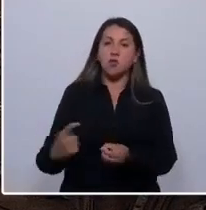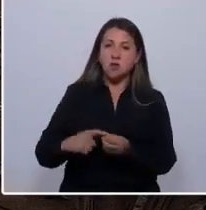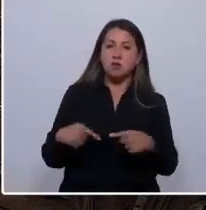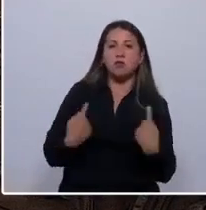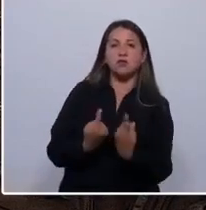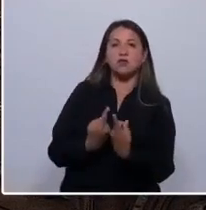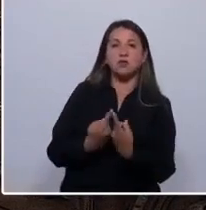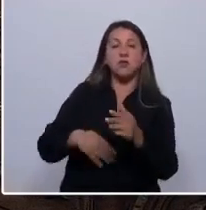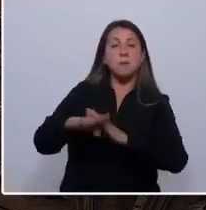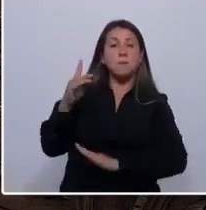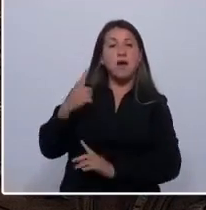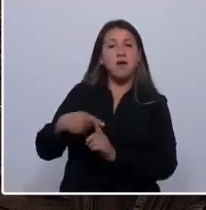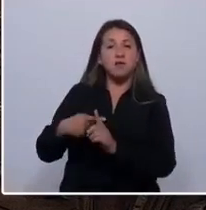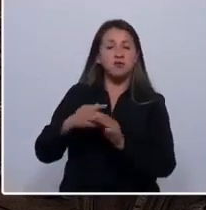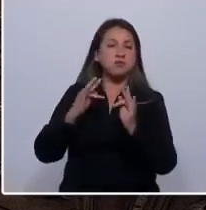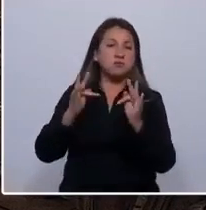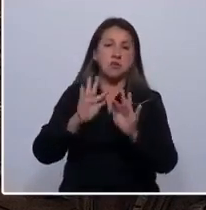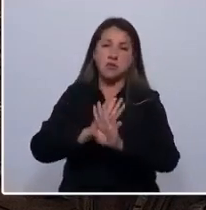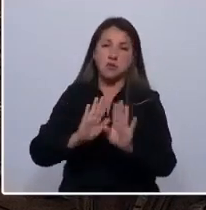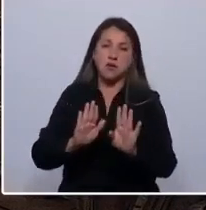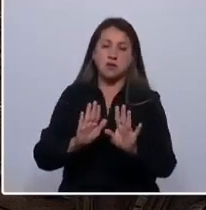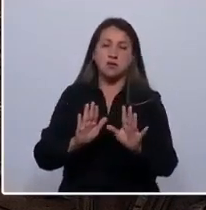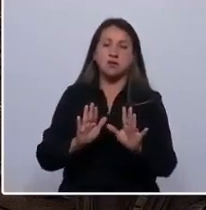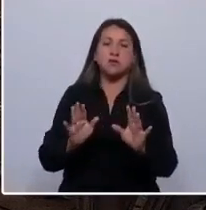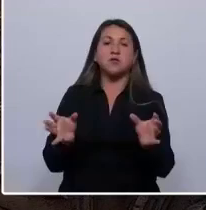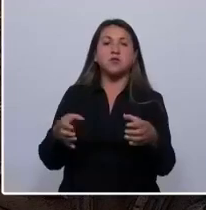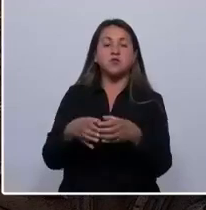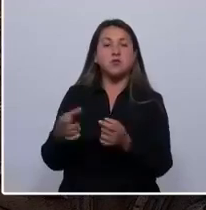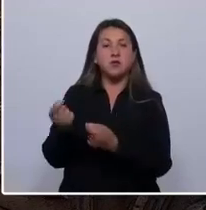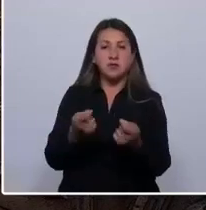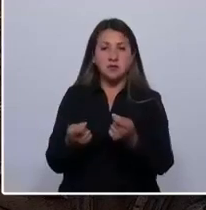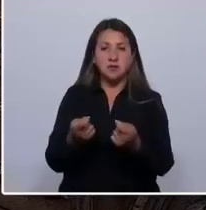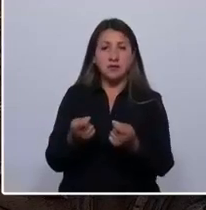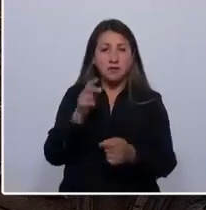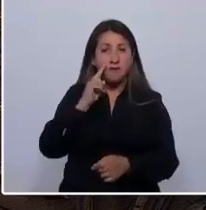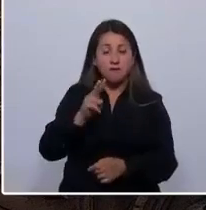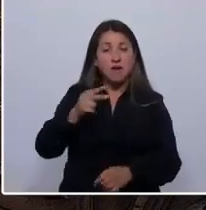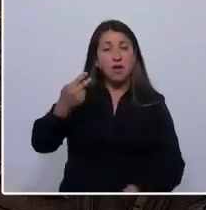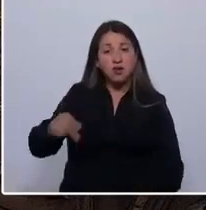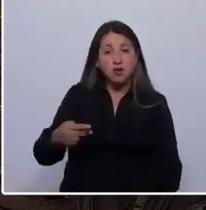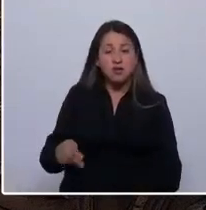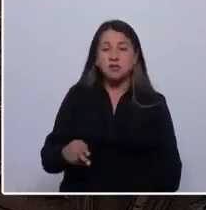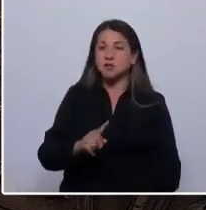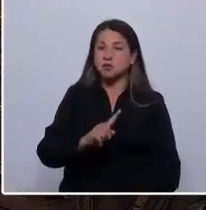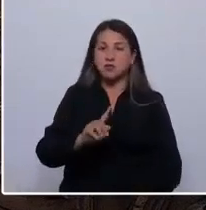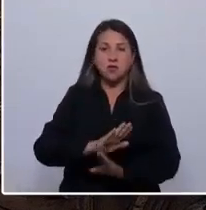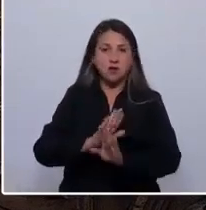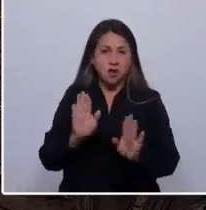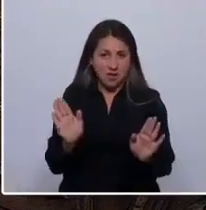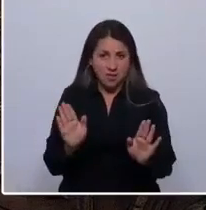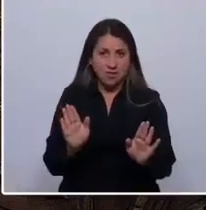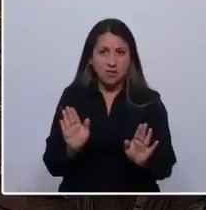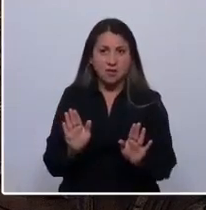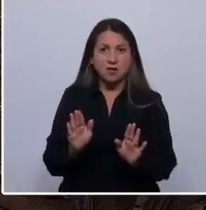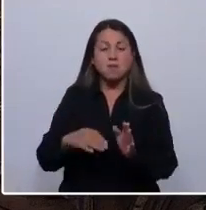más abuso en el sector financiero. No lo leí en las noticias ni lo vi en un cartel.